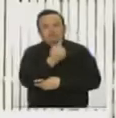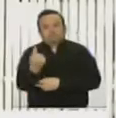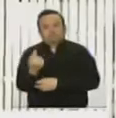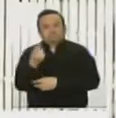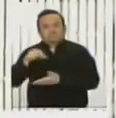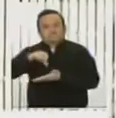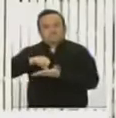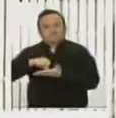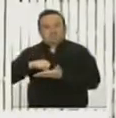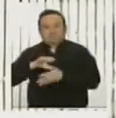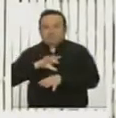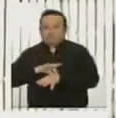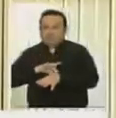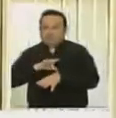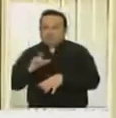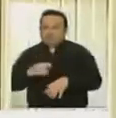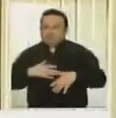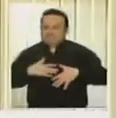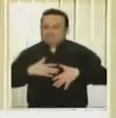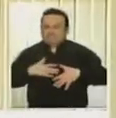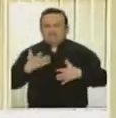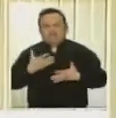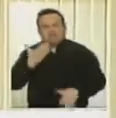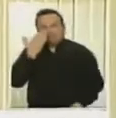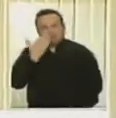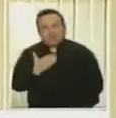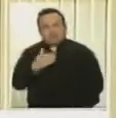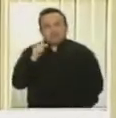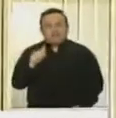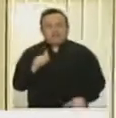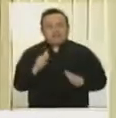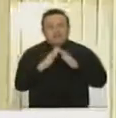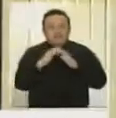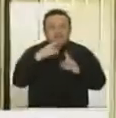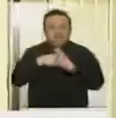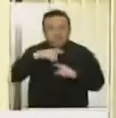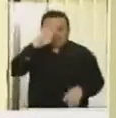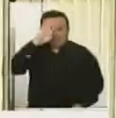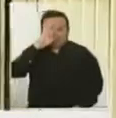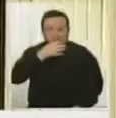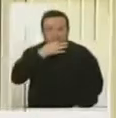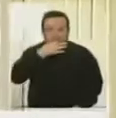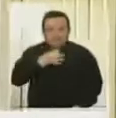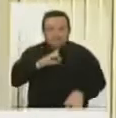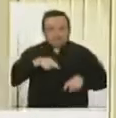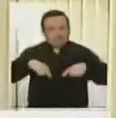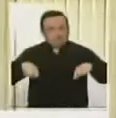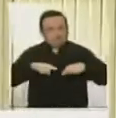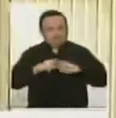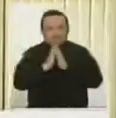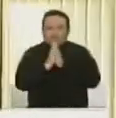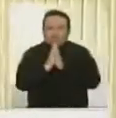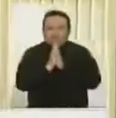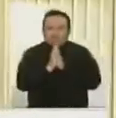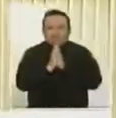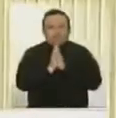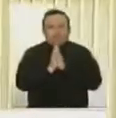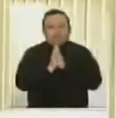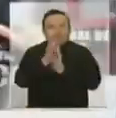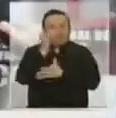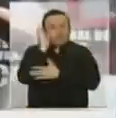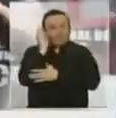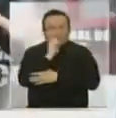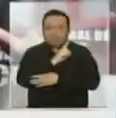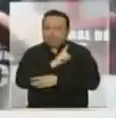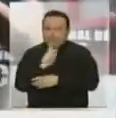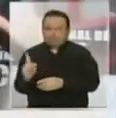de salud por presentar malestares. Desde el Concilio Nacional de Iglesias Evangélicas hicieron un llamado a no realizar celebraciones